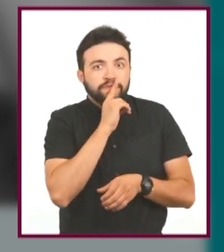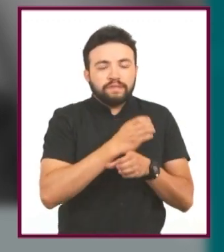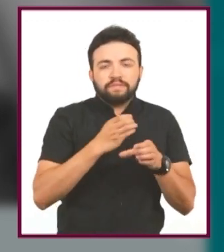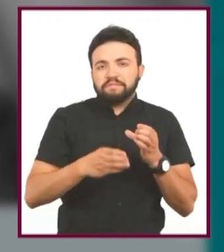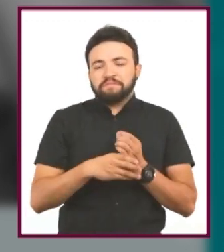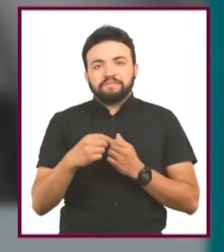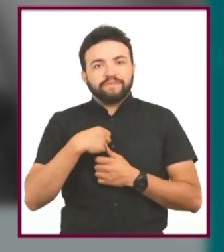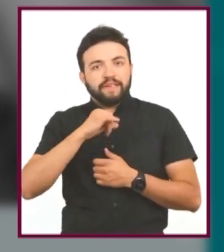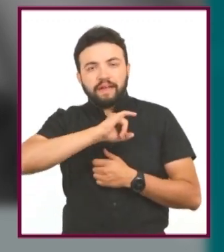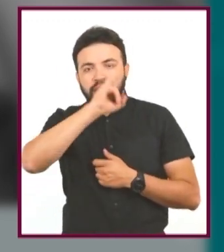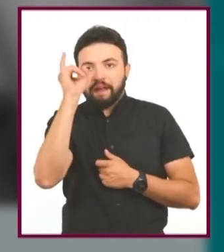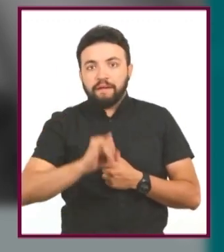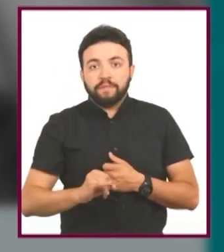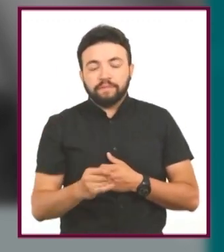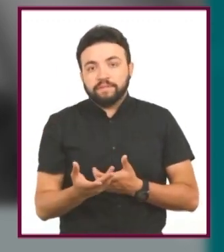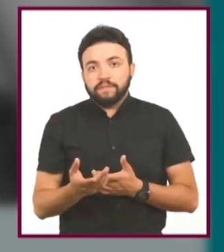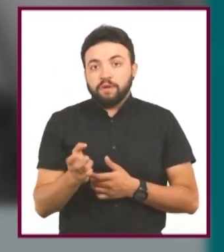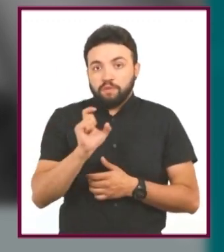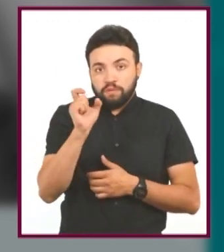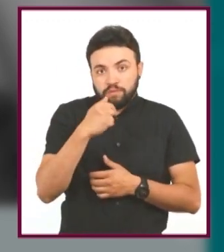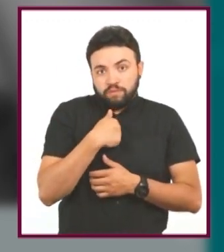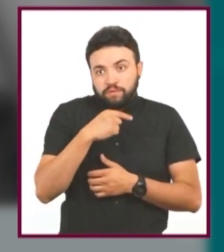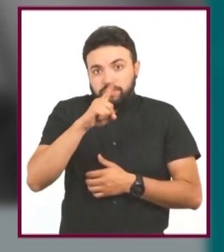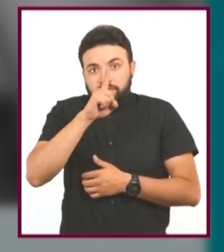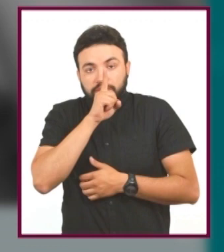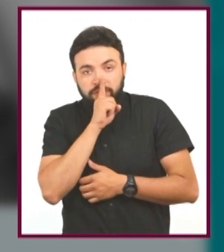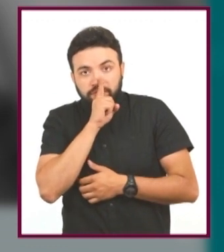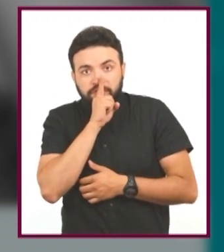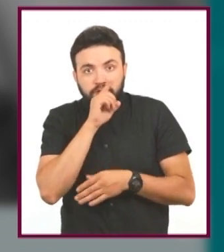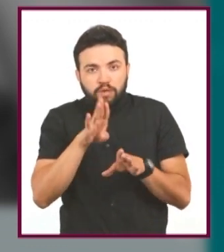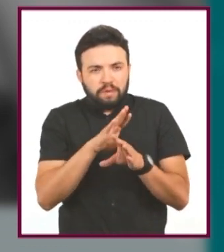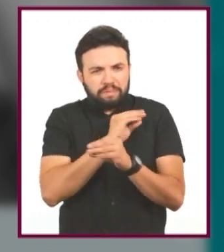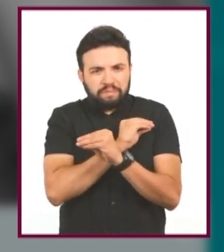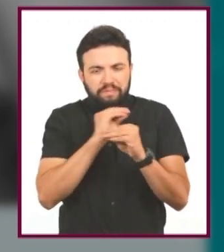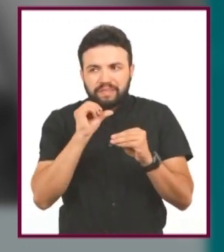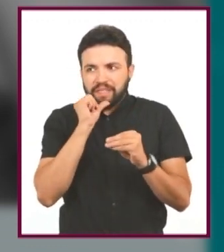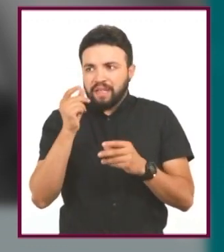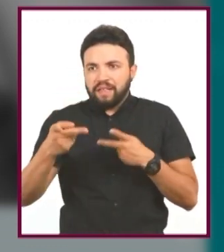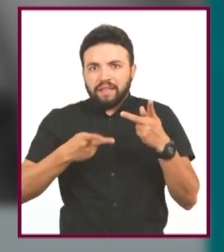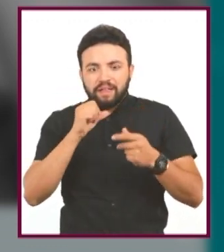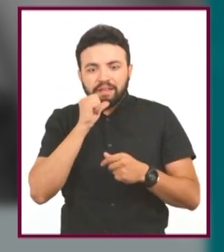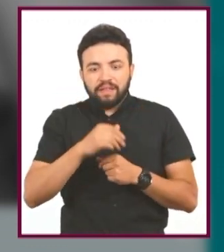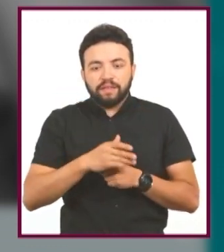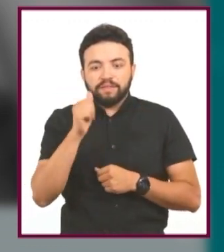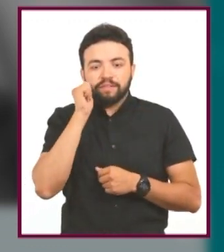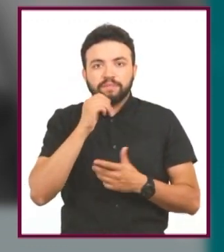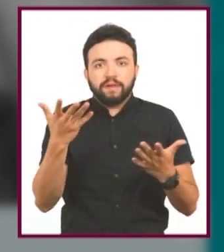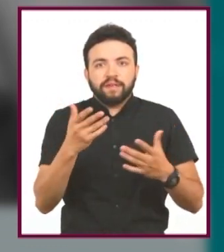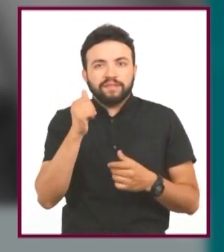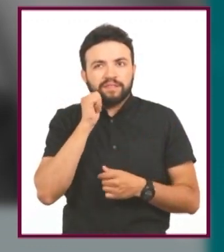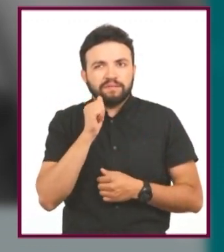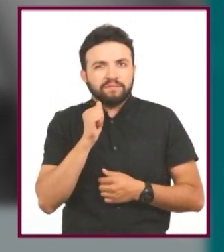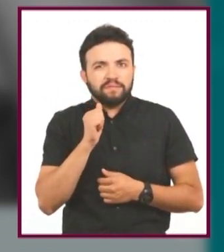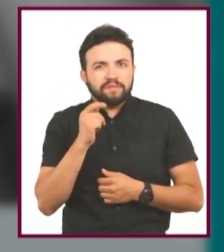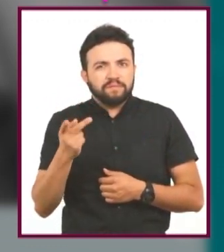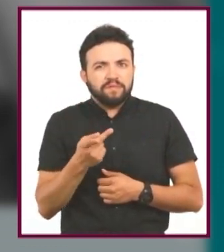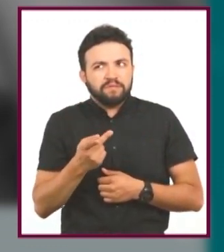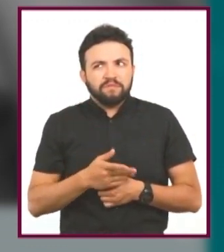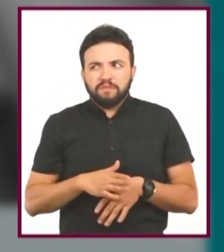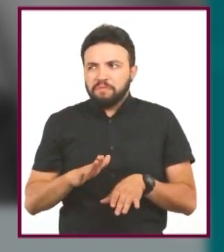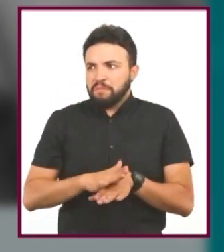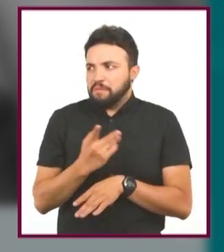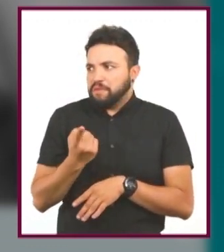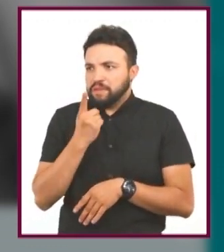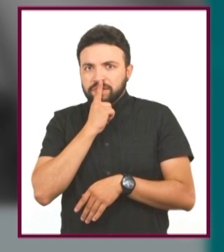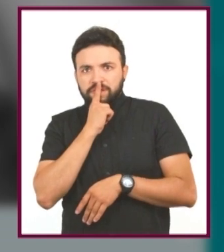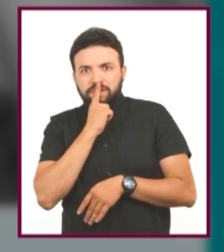cualquier persona. Y de hecho, cuando estoy en silencio, en un silencio absoluto que nadie está diciendo nada, siempre hacemos la pregunta de